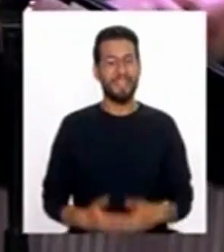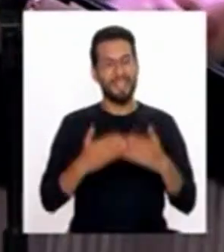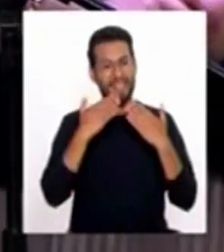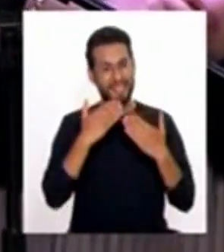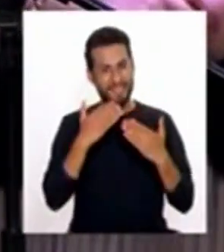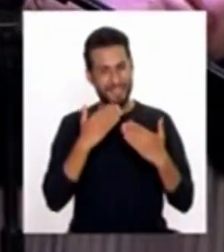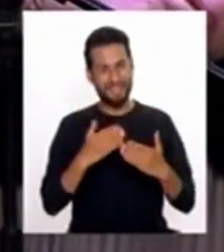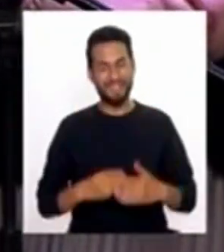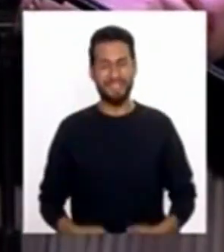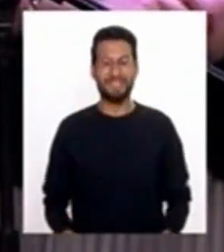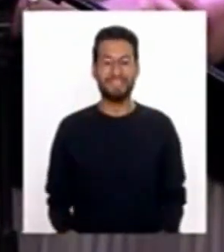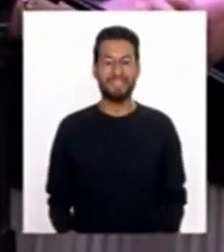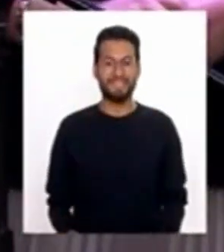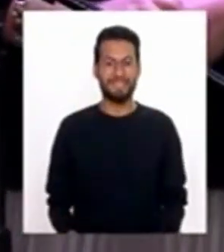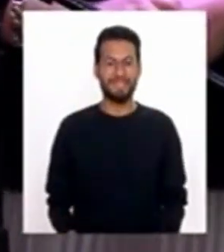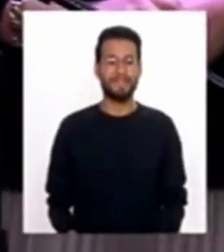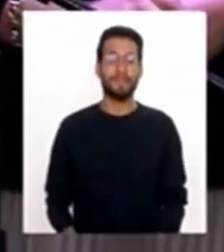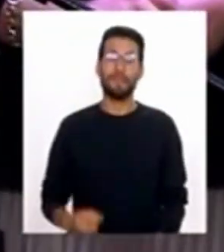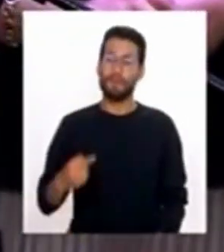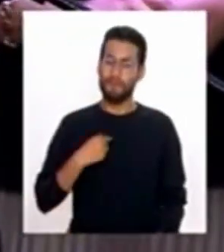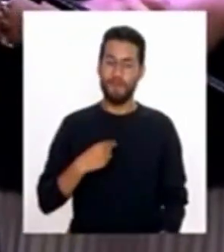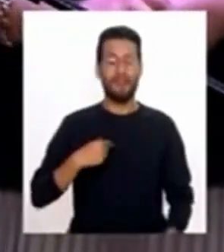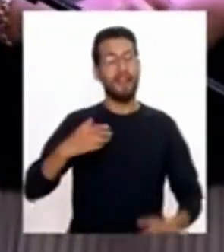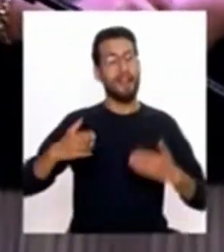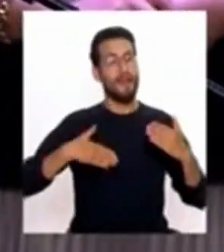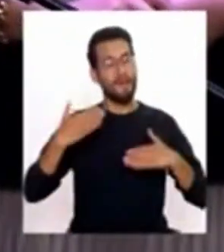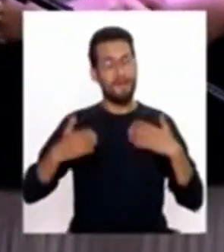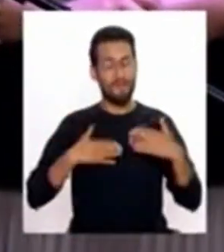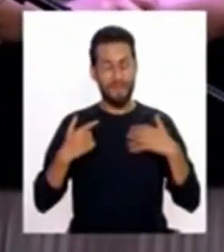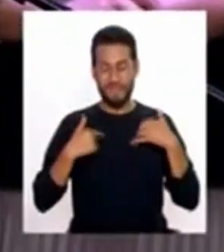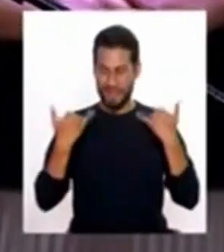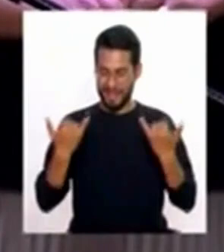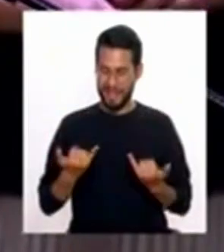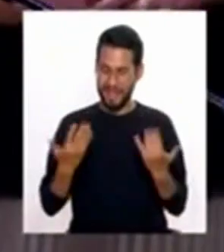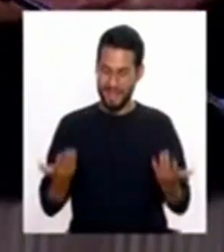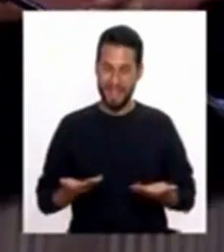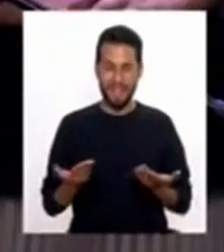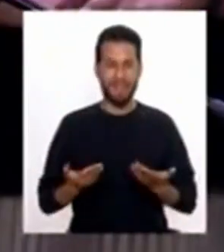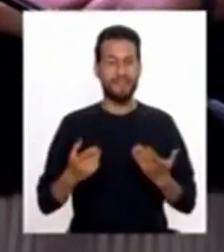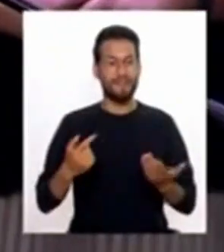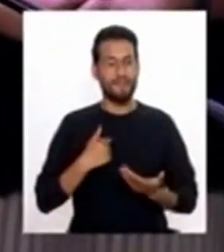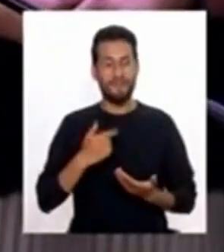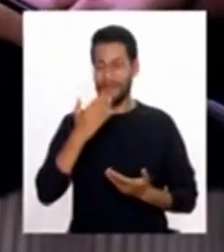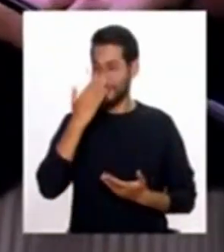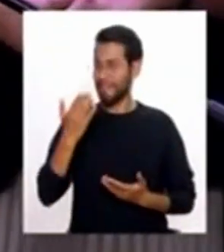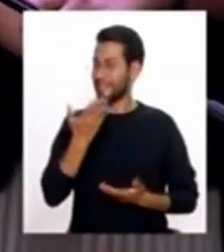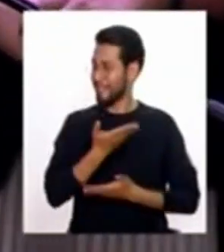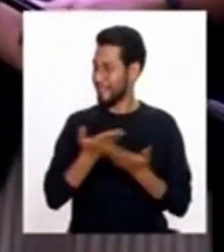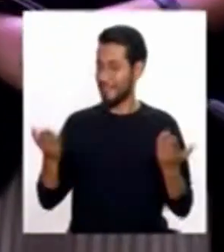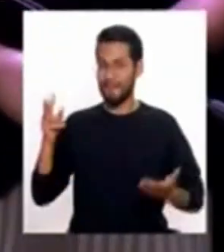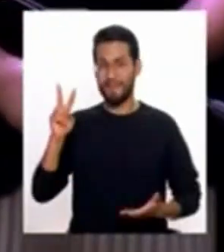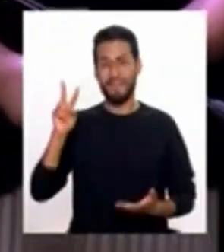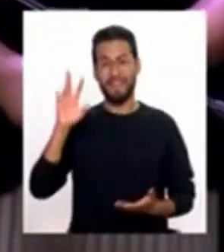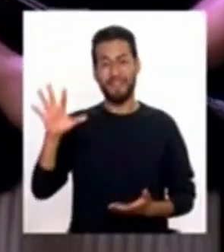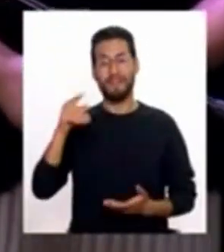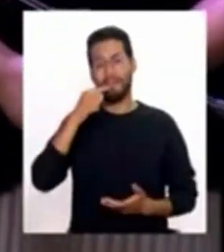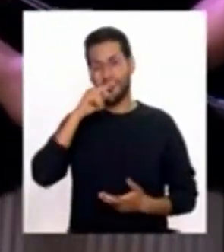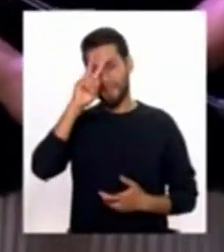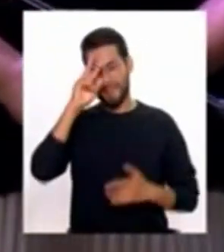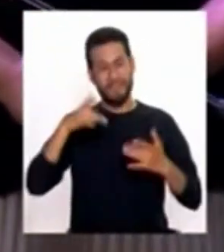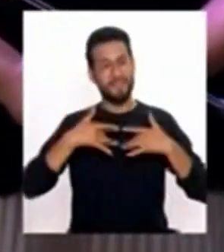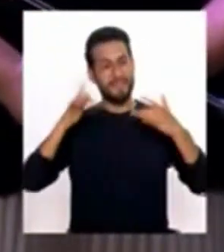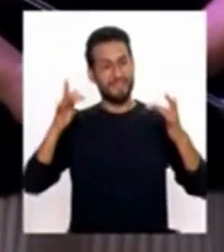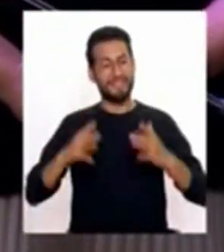Muchas gracias. Me llena de emoción estar aquí delante de 25 peruanas